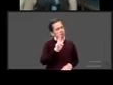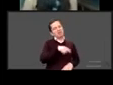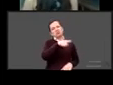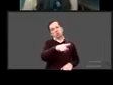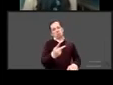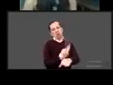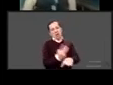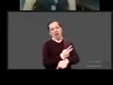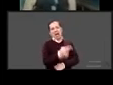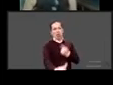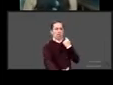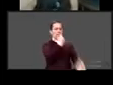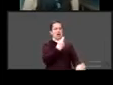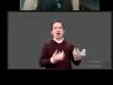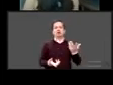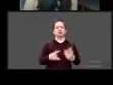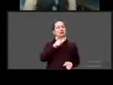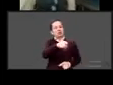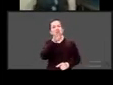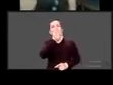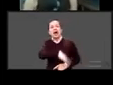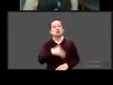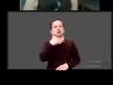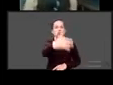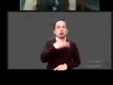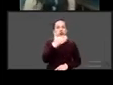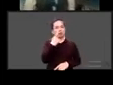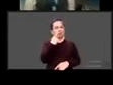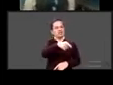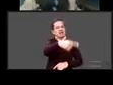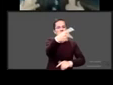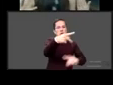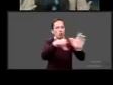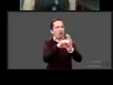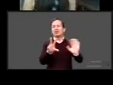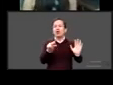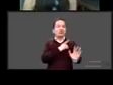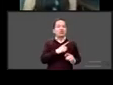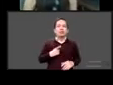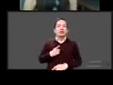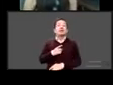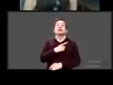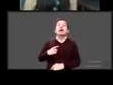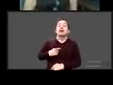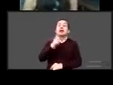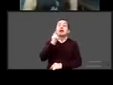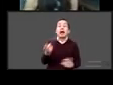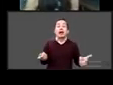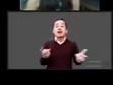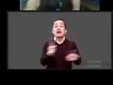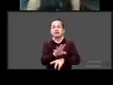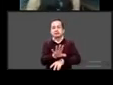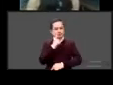estás contestando, o eres muy sucia, mira cómo dejaste tu cuarto. Pensemos, oye, mira, lo que estás diciendo